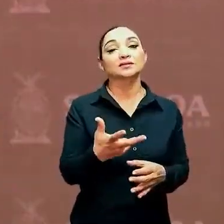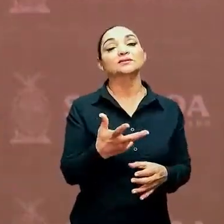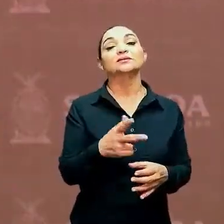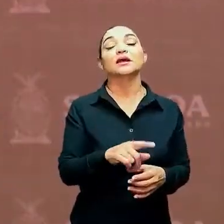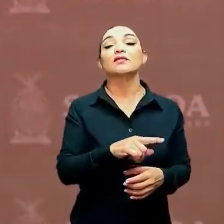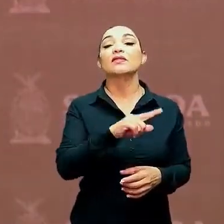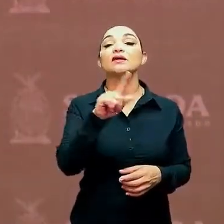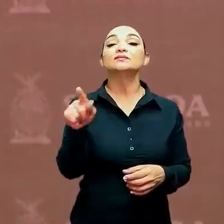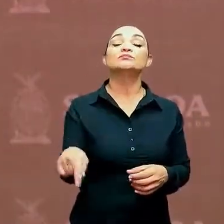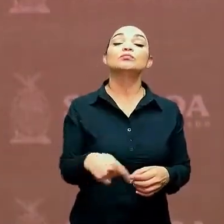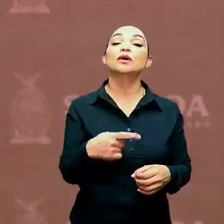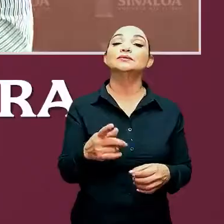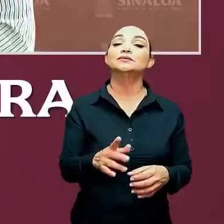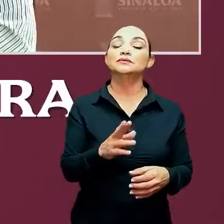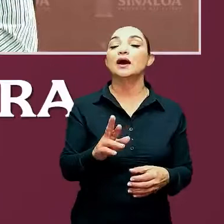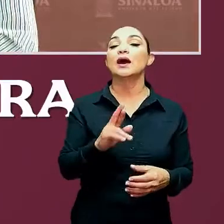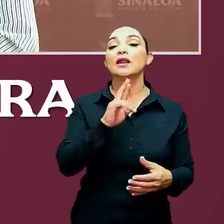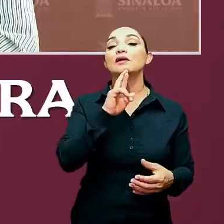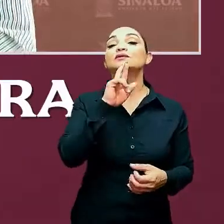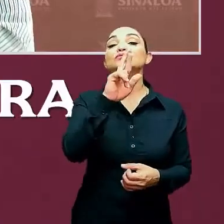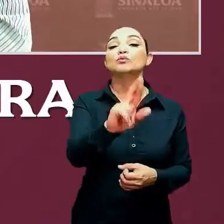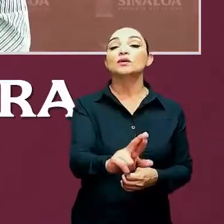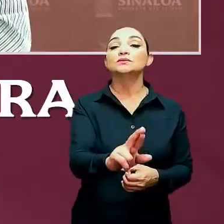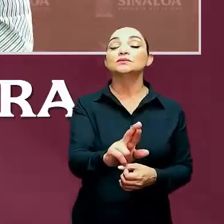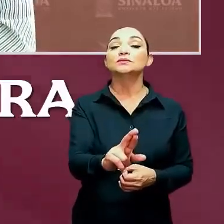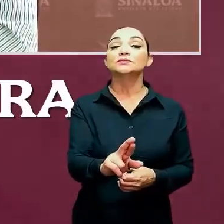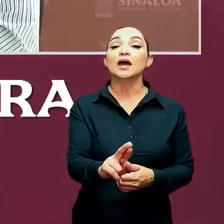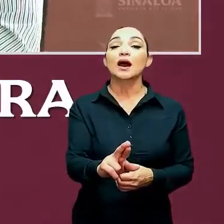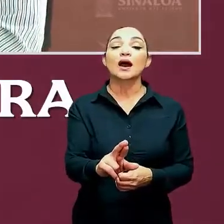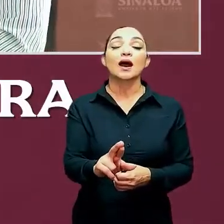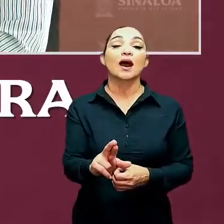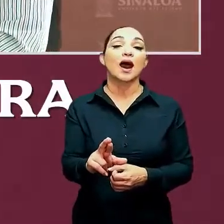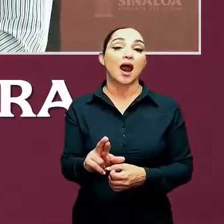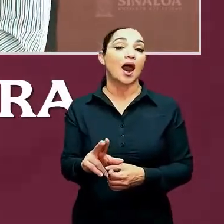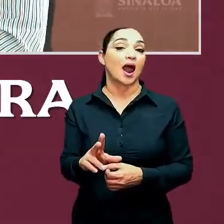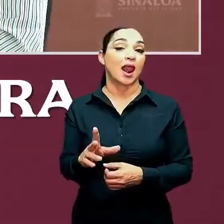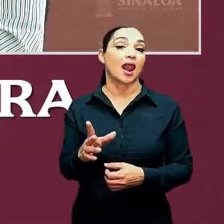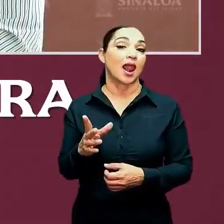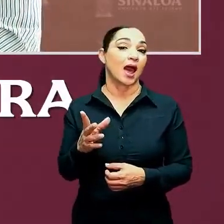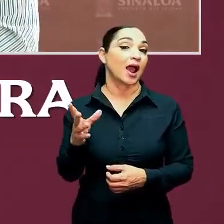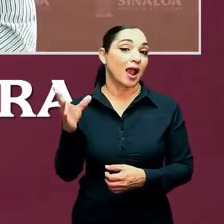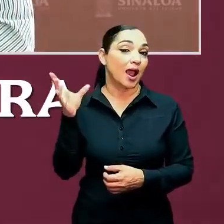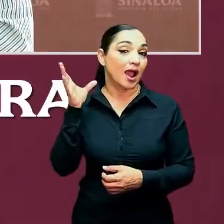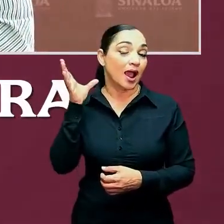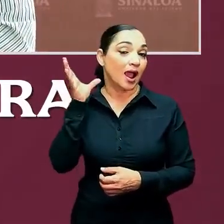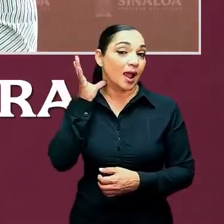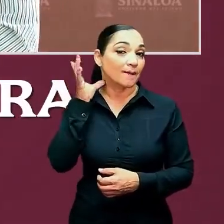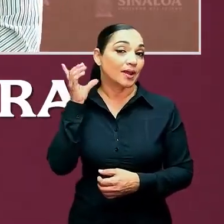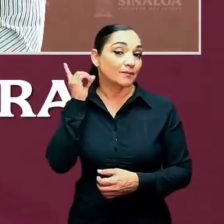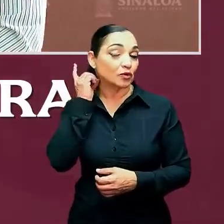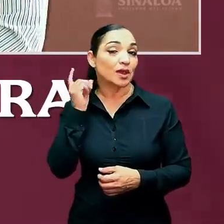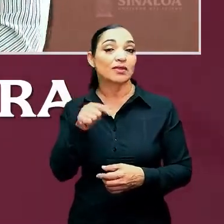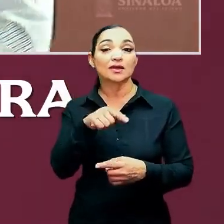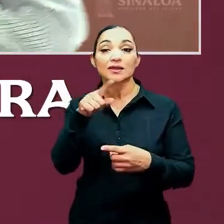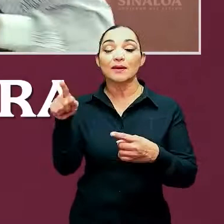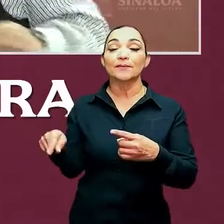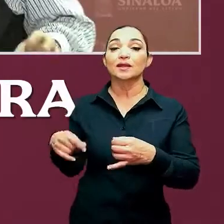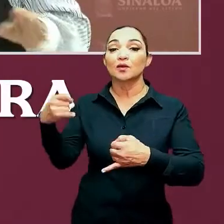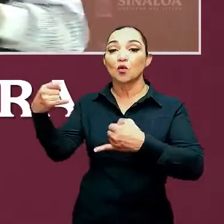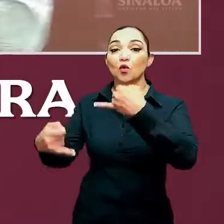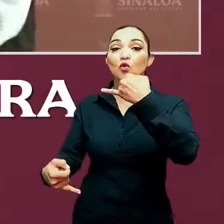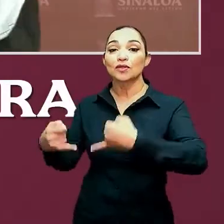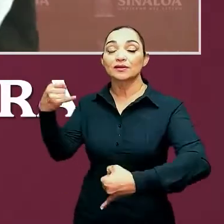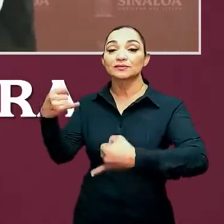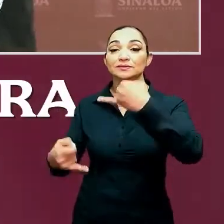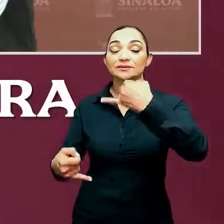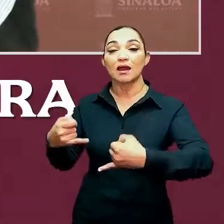turna al Poder Judicial. Tampoco el Poder Judicial tiene que ver con el gobernador, ese es otro poder autónomo.